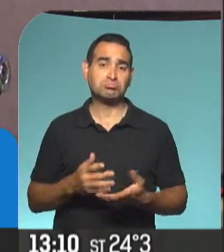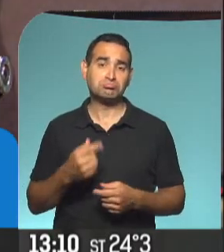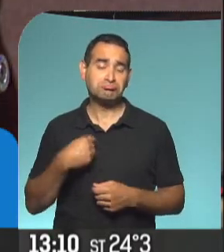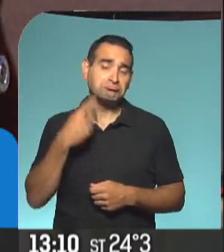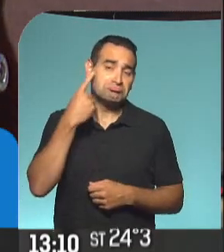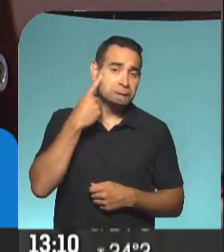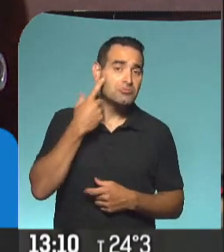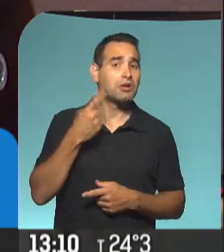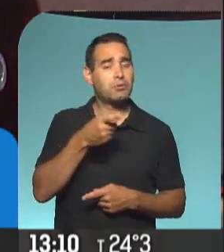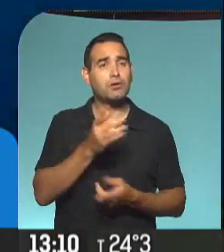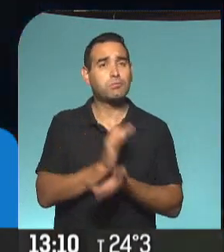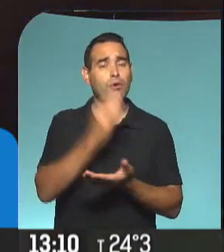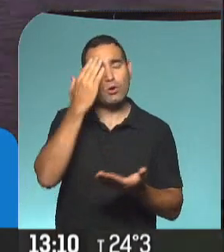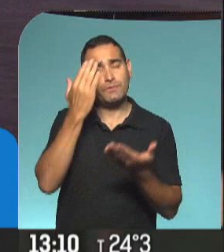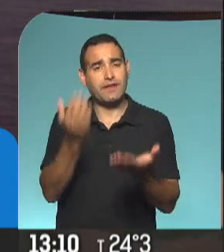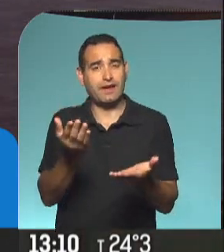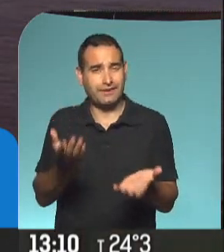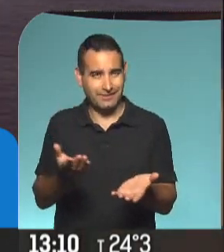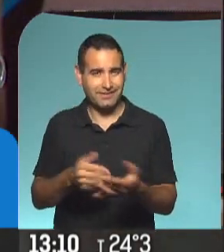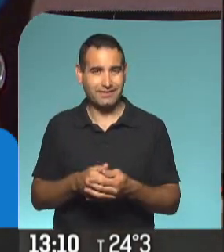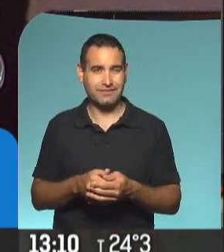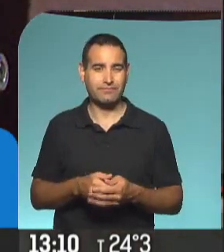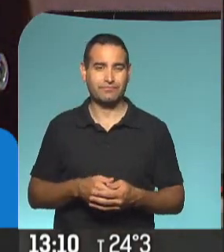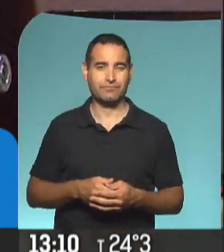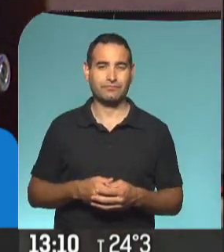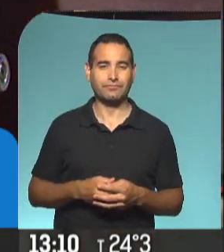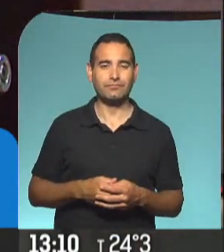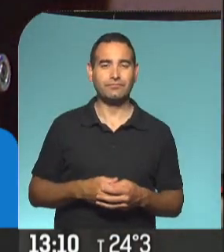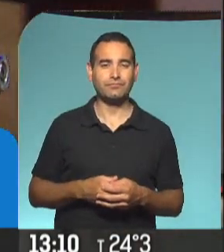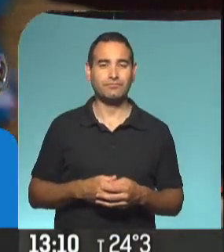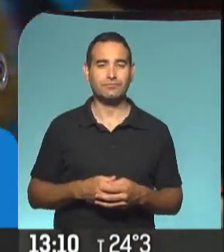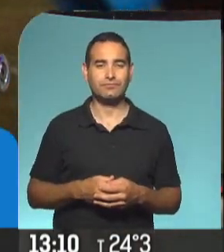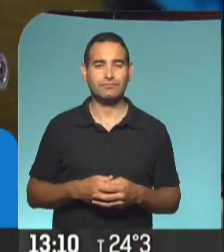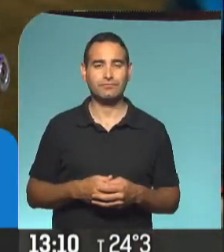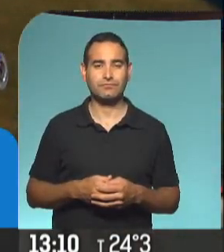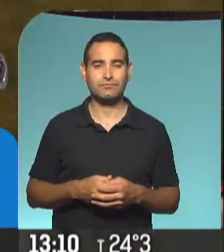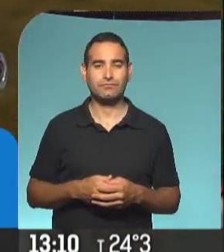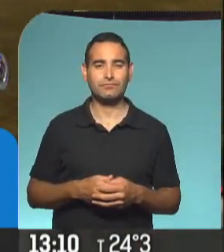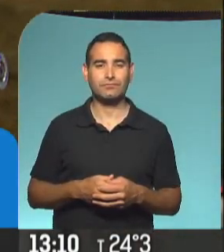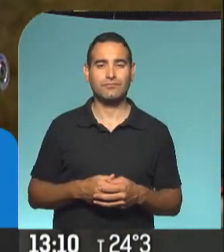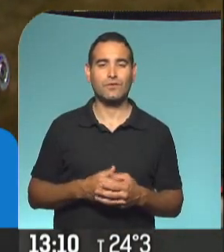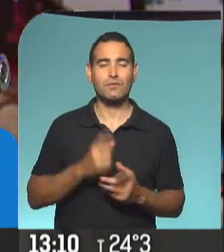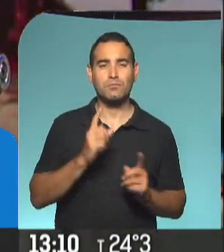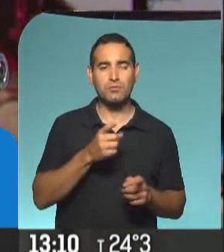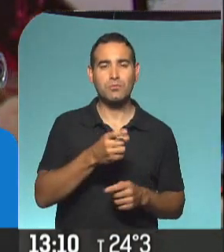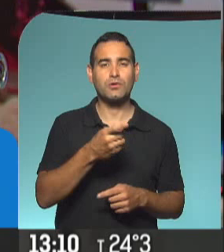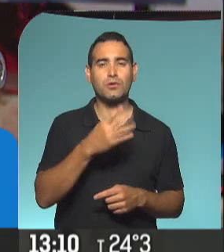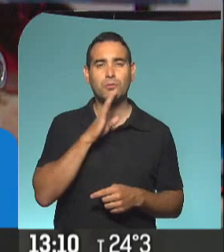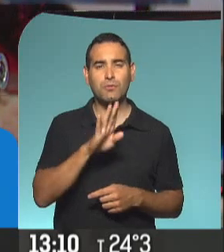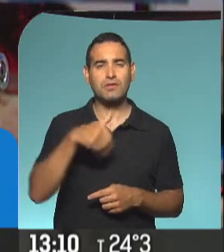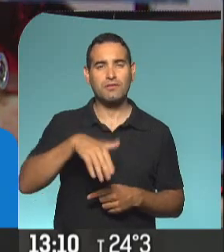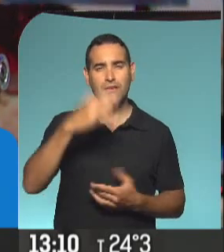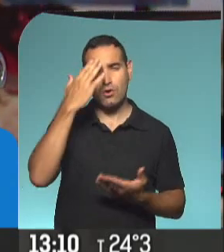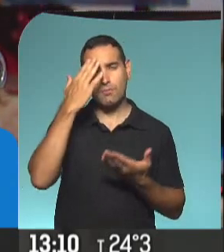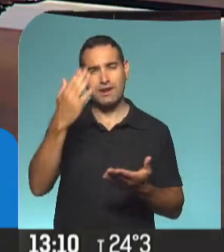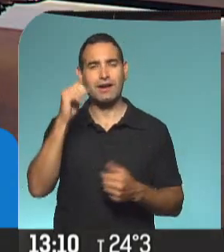como un homenaje más, que faltan algunos. También hay una promesa de un memorial en Mar del